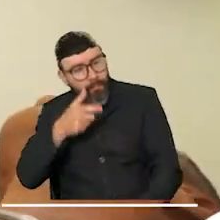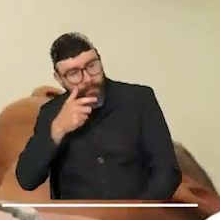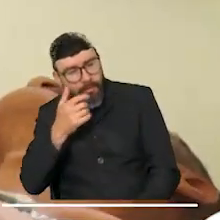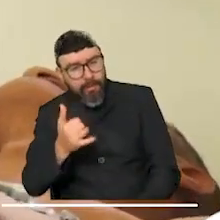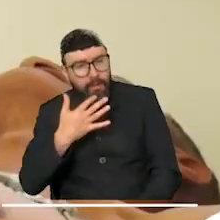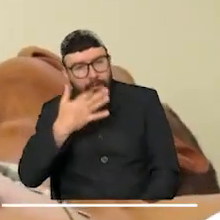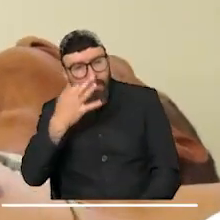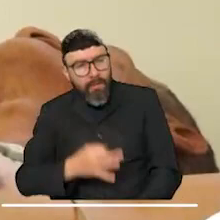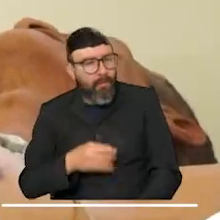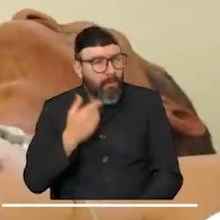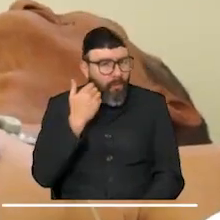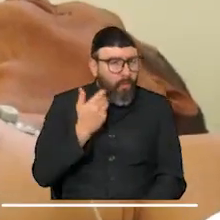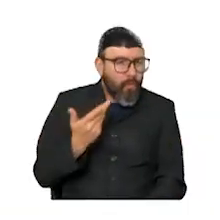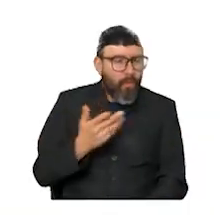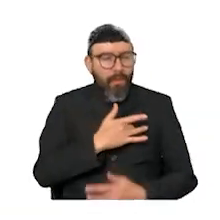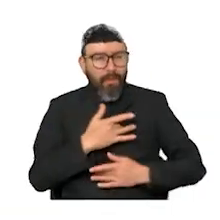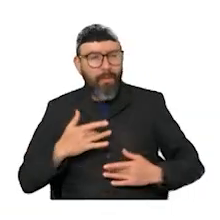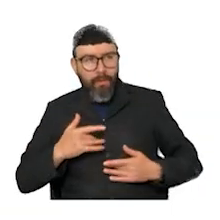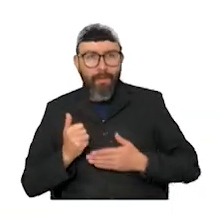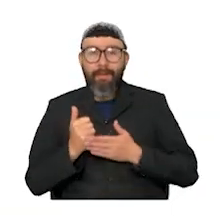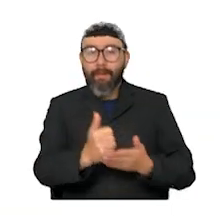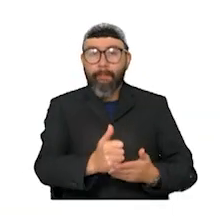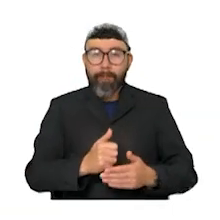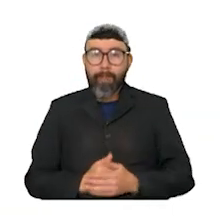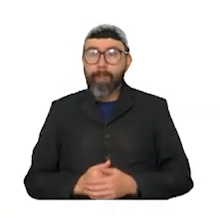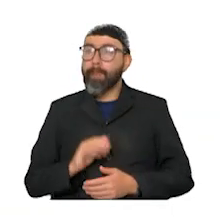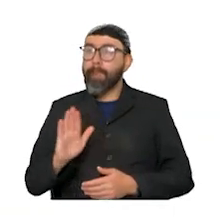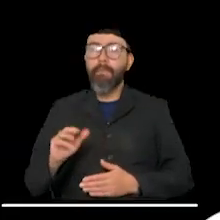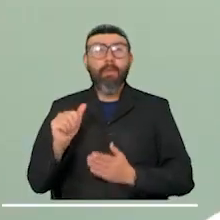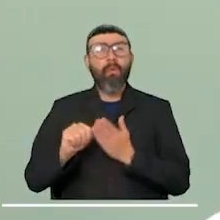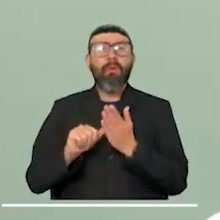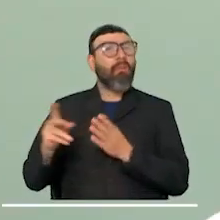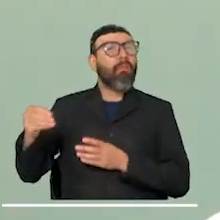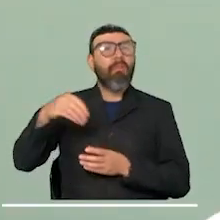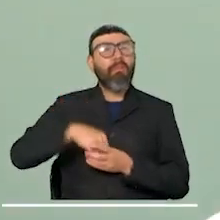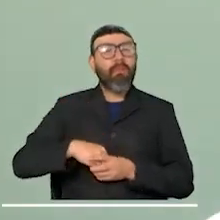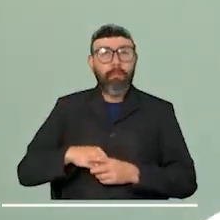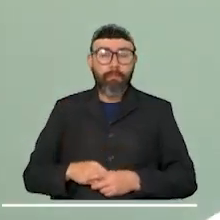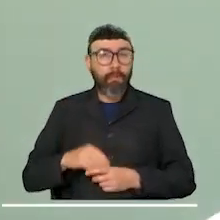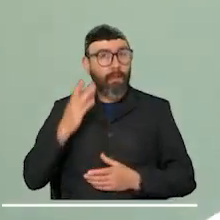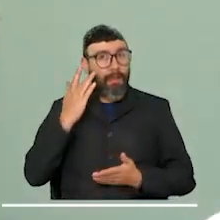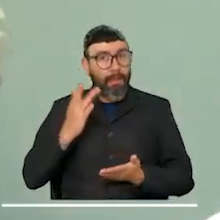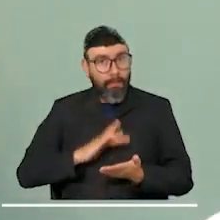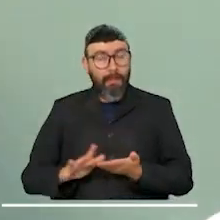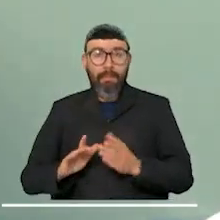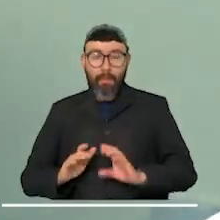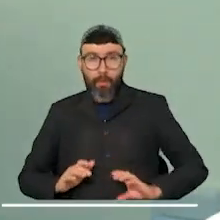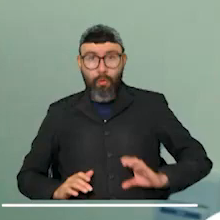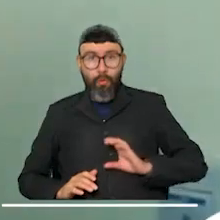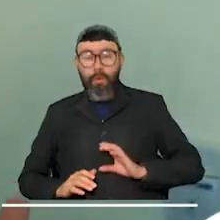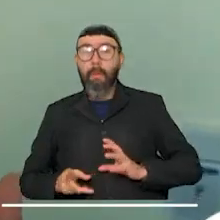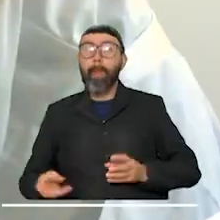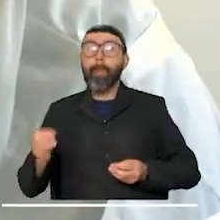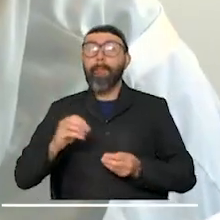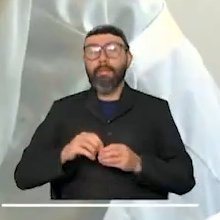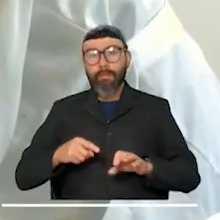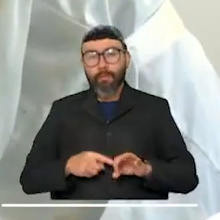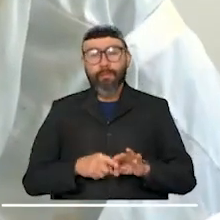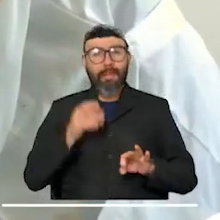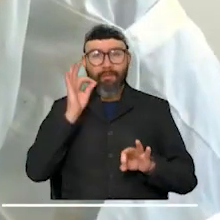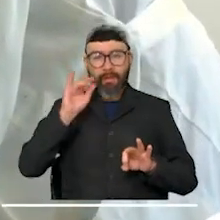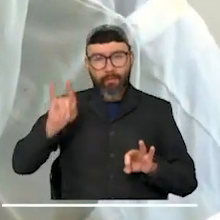verdadero estado de tu salud el programa incluye limpieza de colon con enema de café